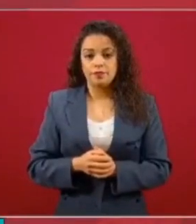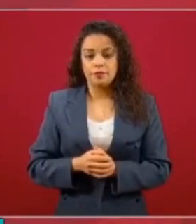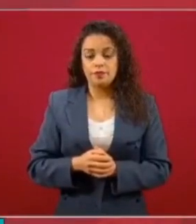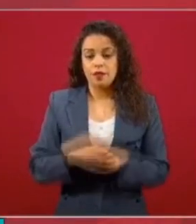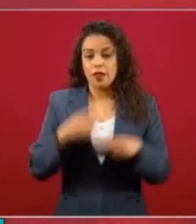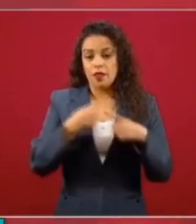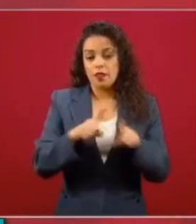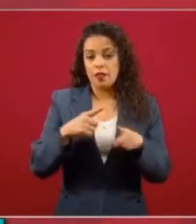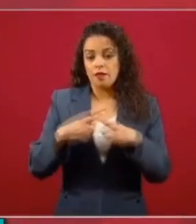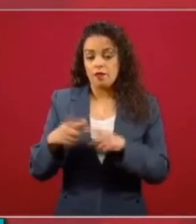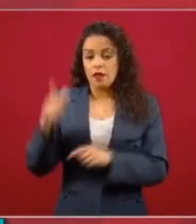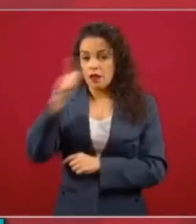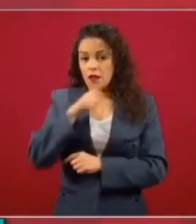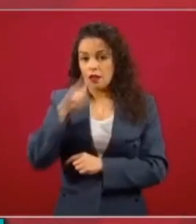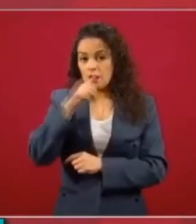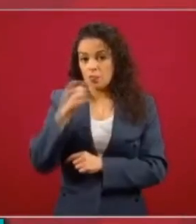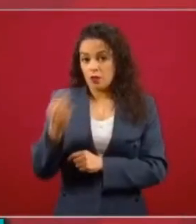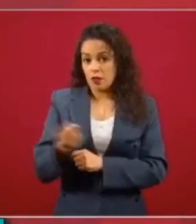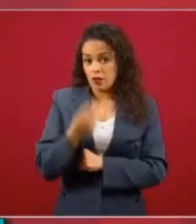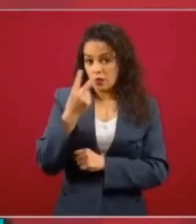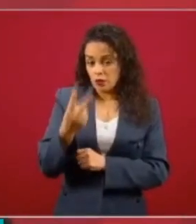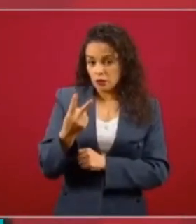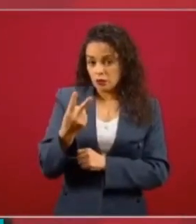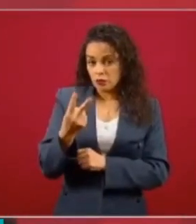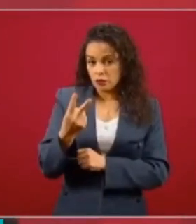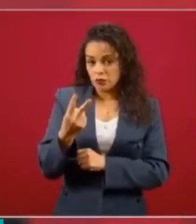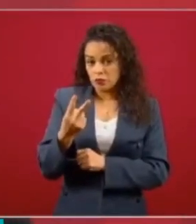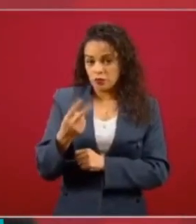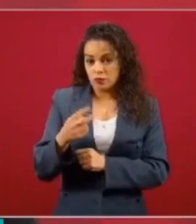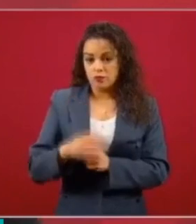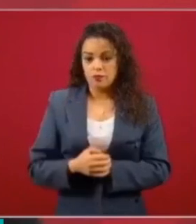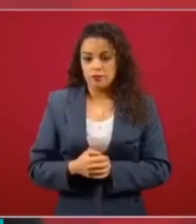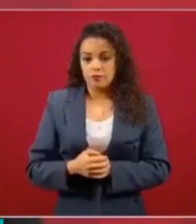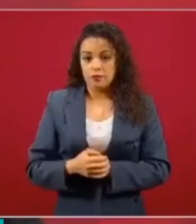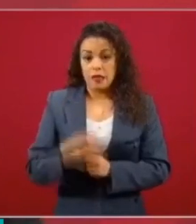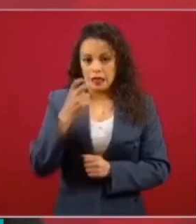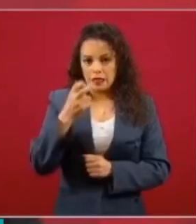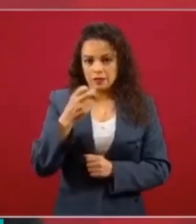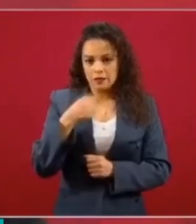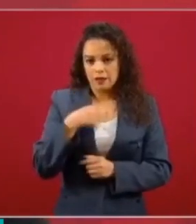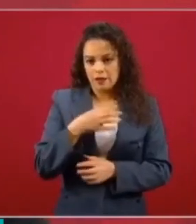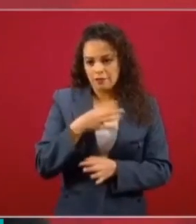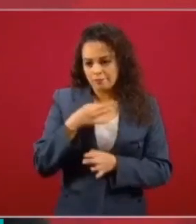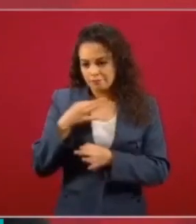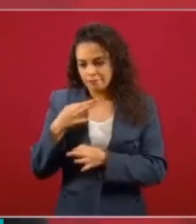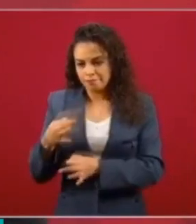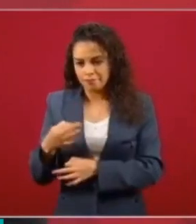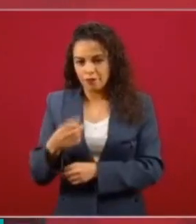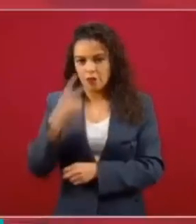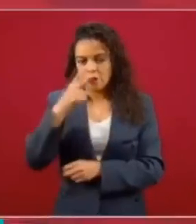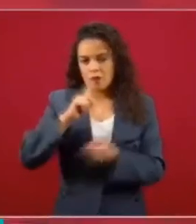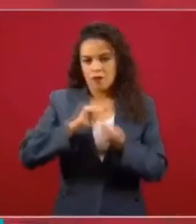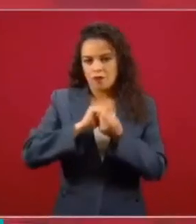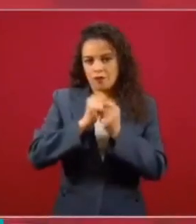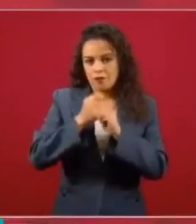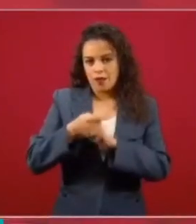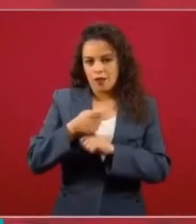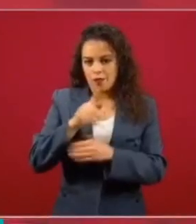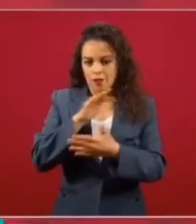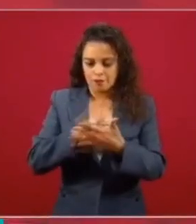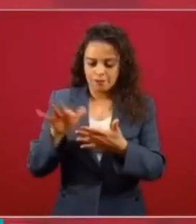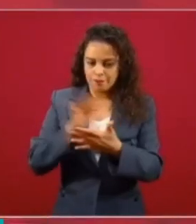2 lenguas extranjeras. Y me metí a eso, a llevar 2 traducciones de lectura,